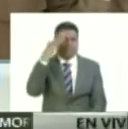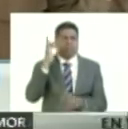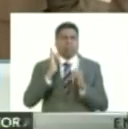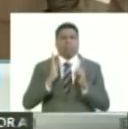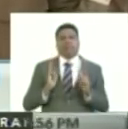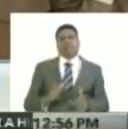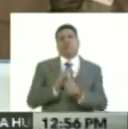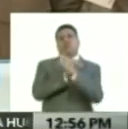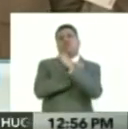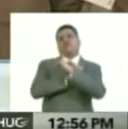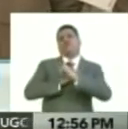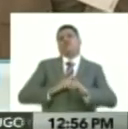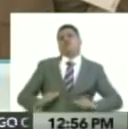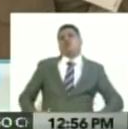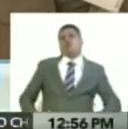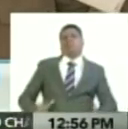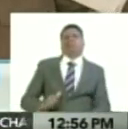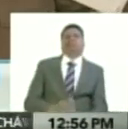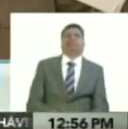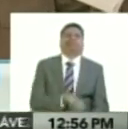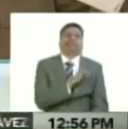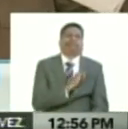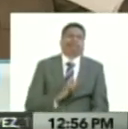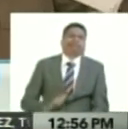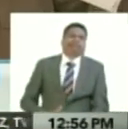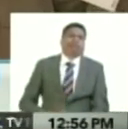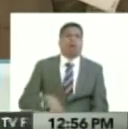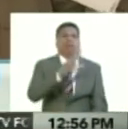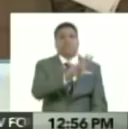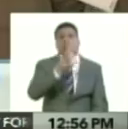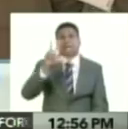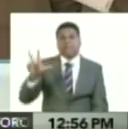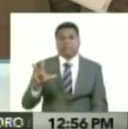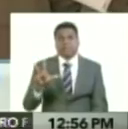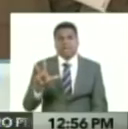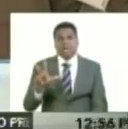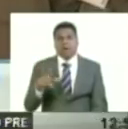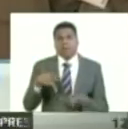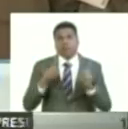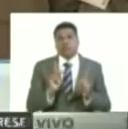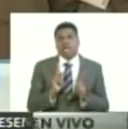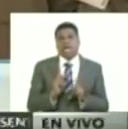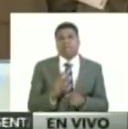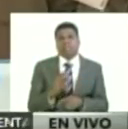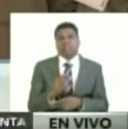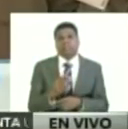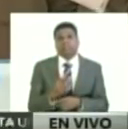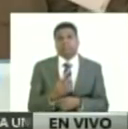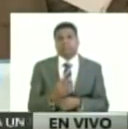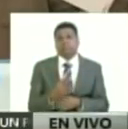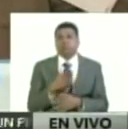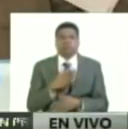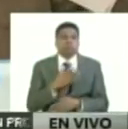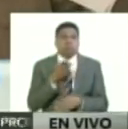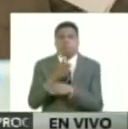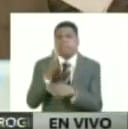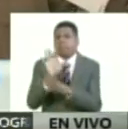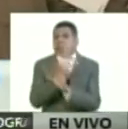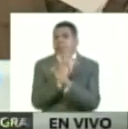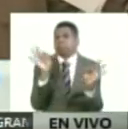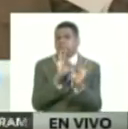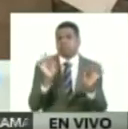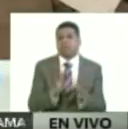Han roto el quórum en 33 oportunidades por inasistencia. Es la Asamblea Nacional en la